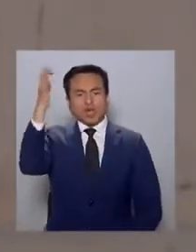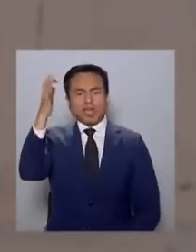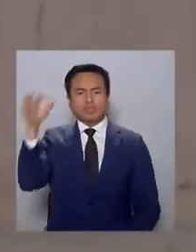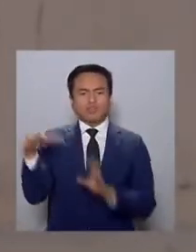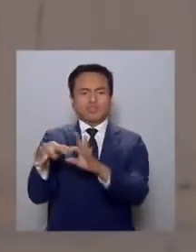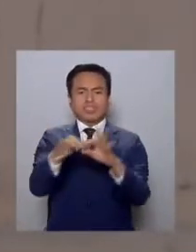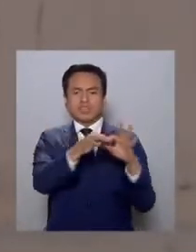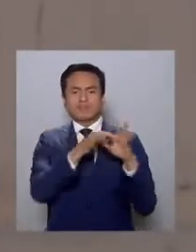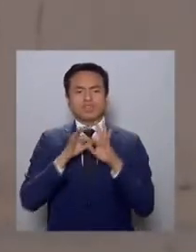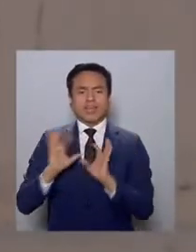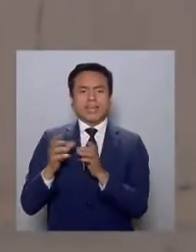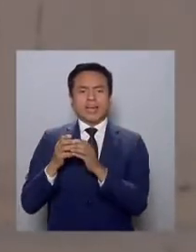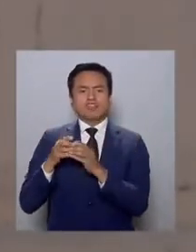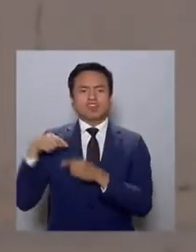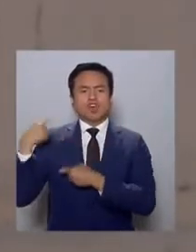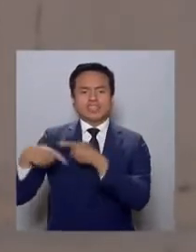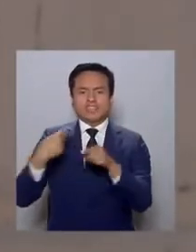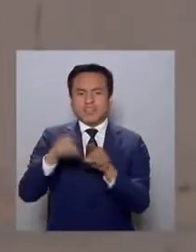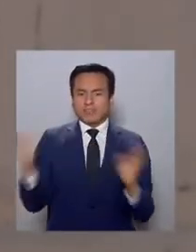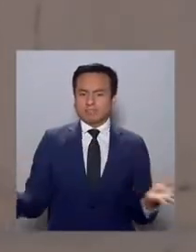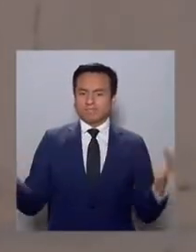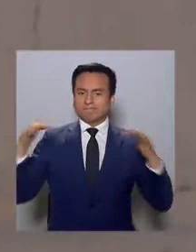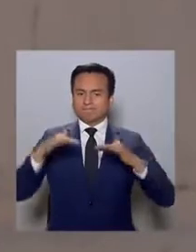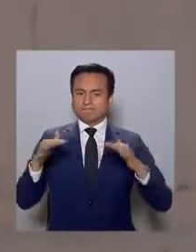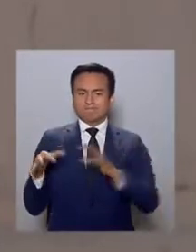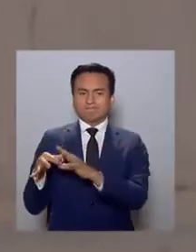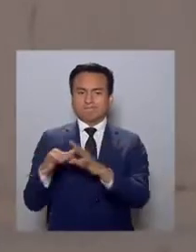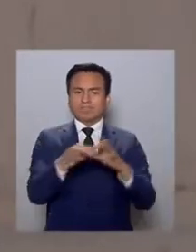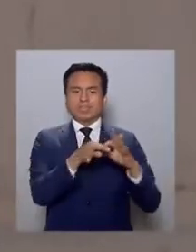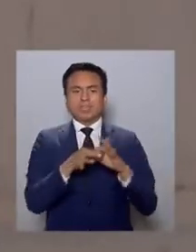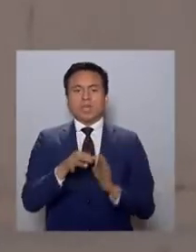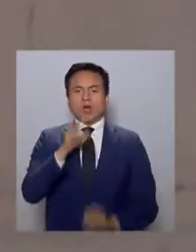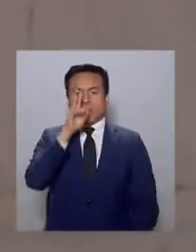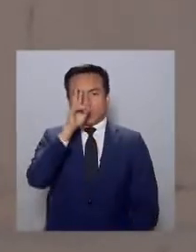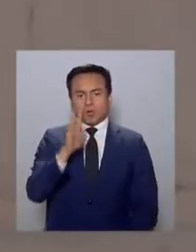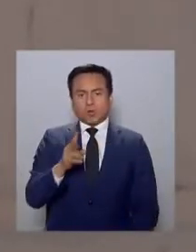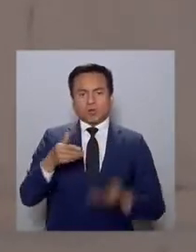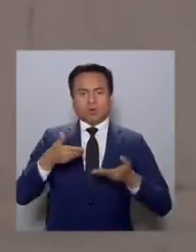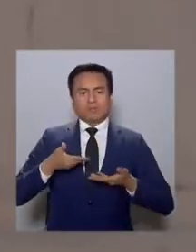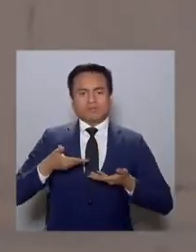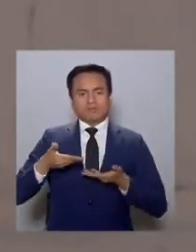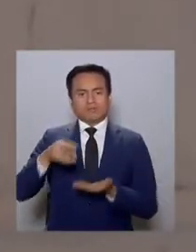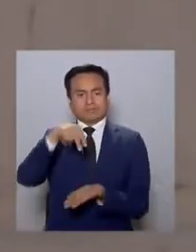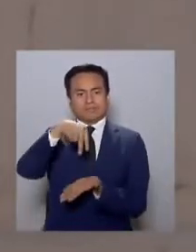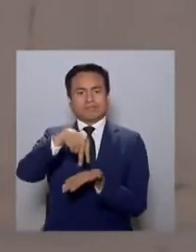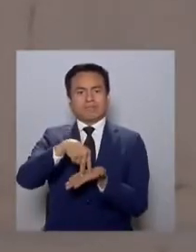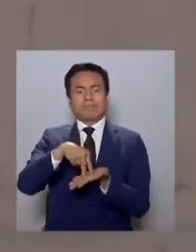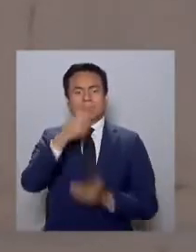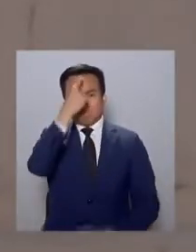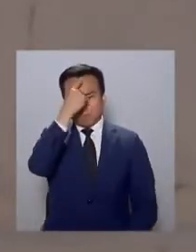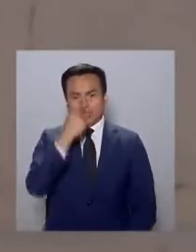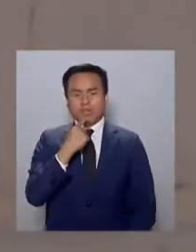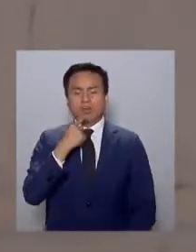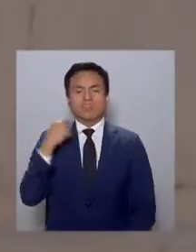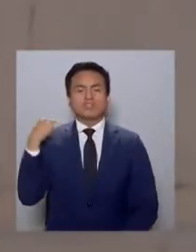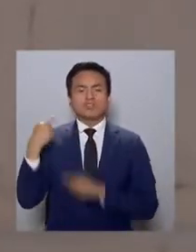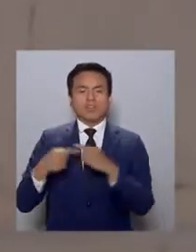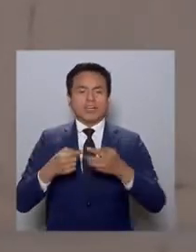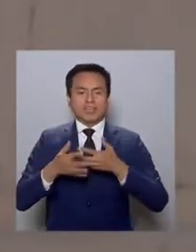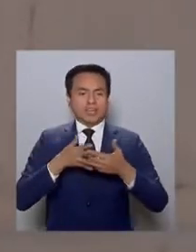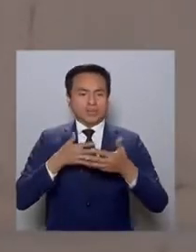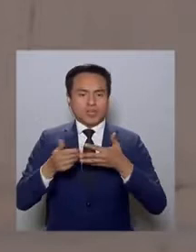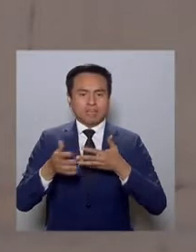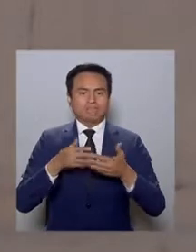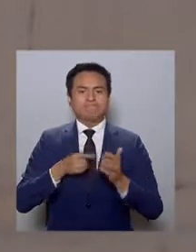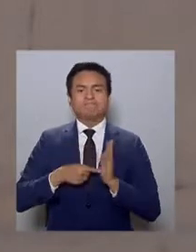y distintas generaciones. Tengo el honor de estar hoy acá, en el Museo de Historia Natural,